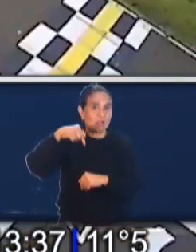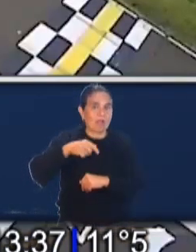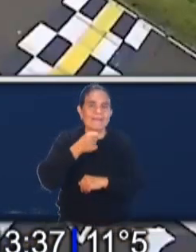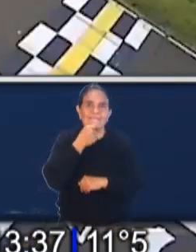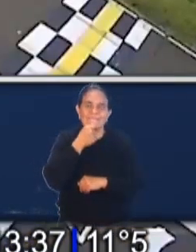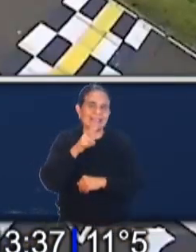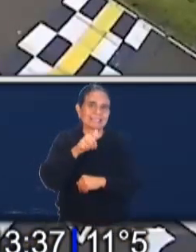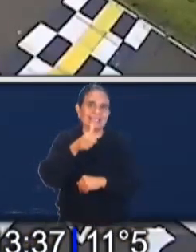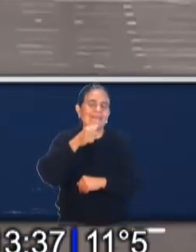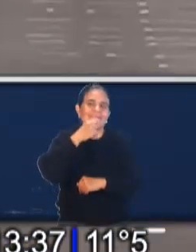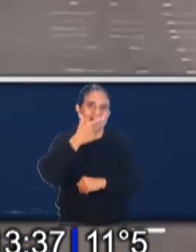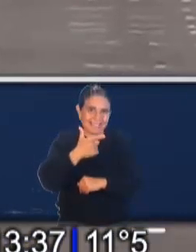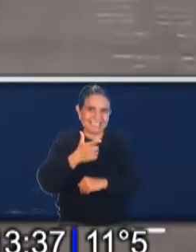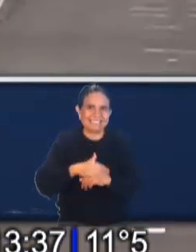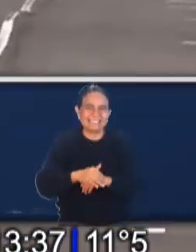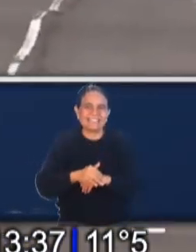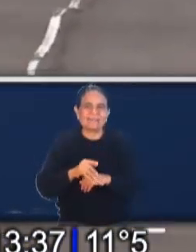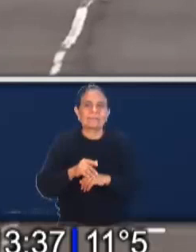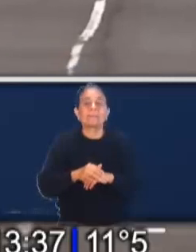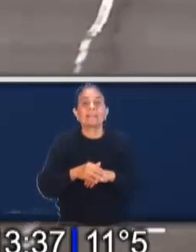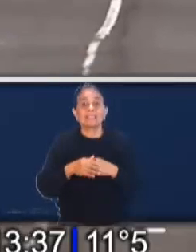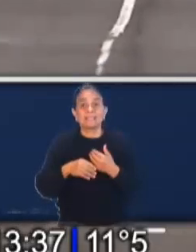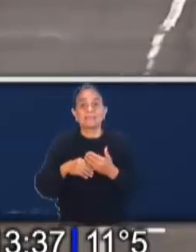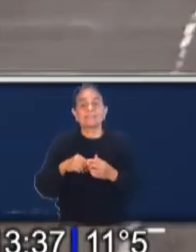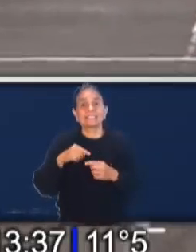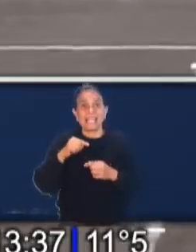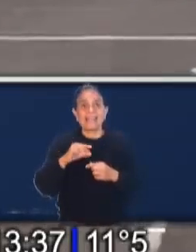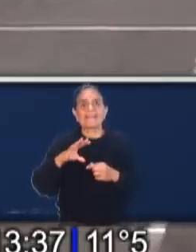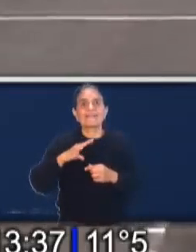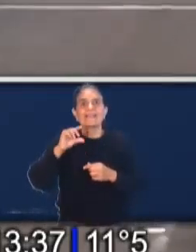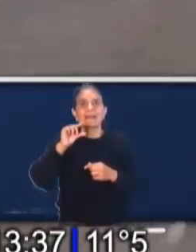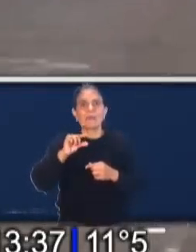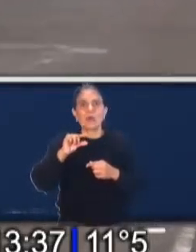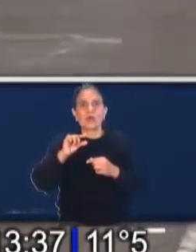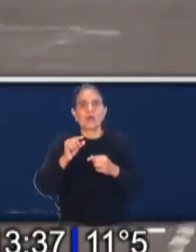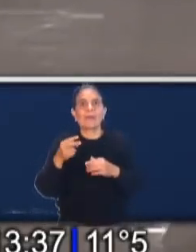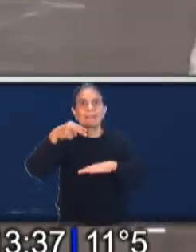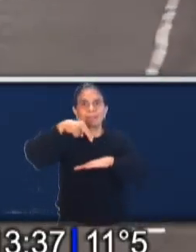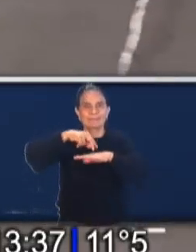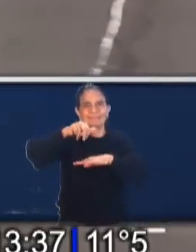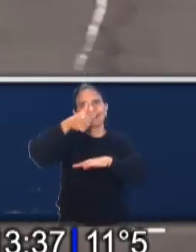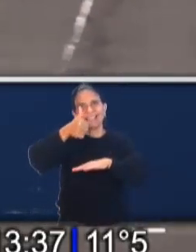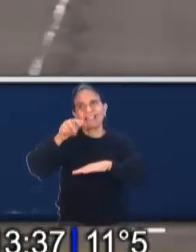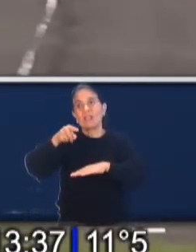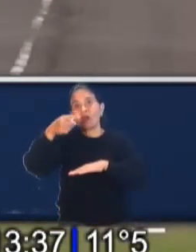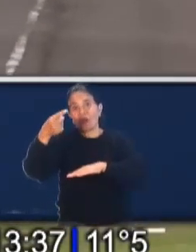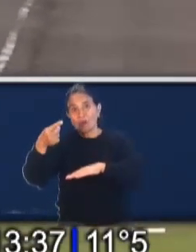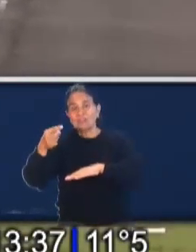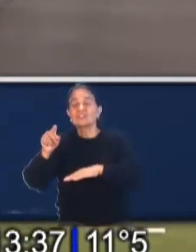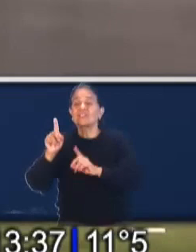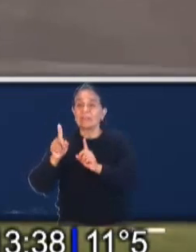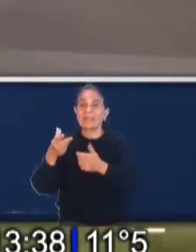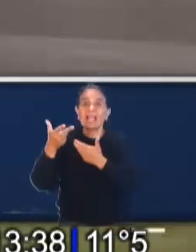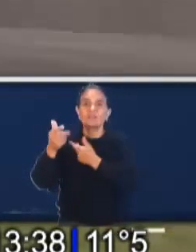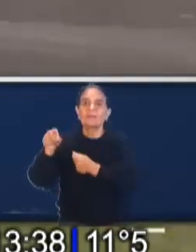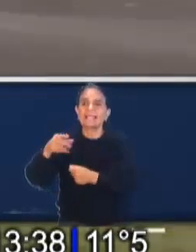espero dar ese saltito que le falta a Cristian para poder hacer podio y a Matías de poder redondear un buen fin de semana para que tome